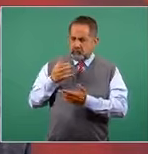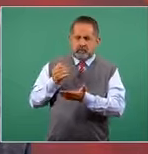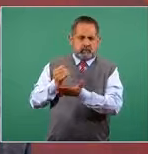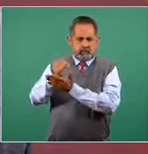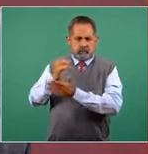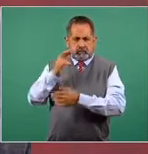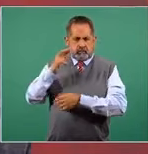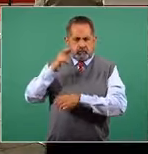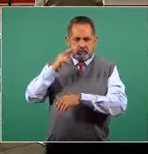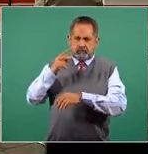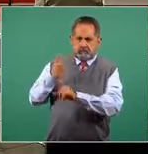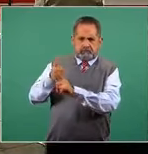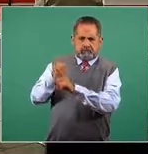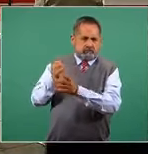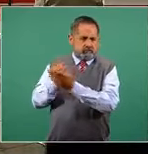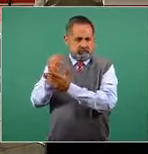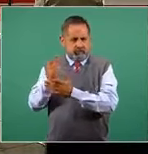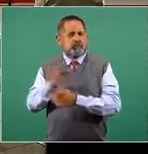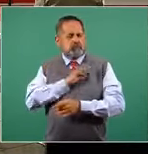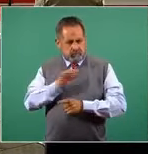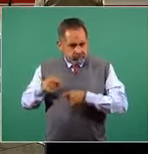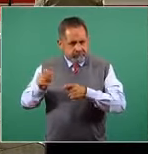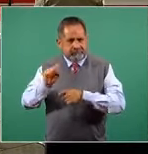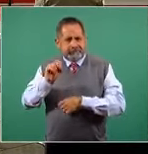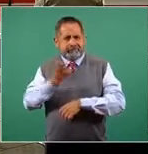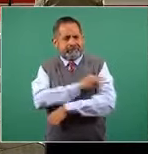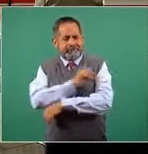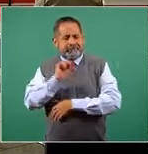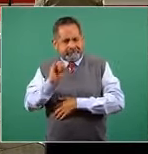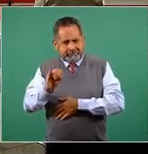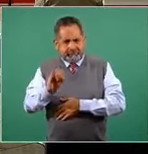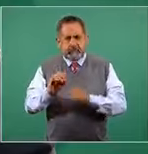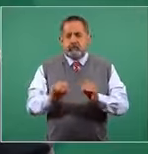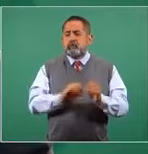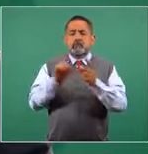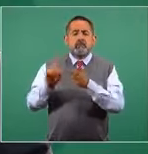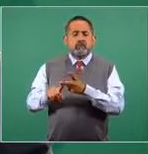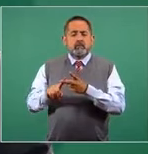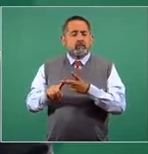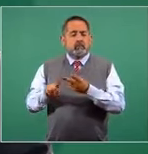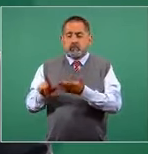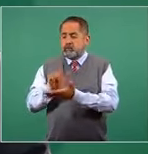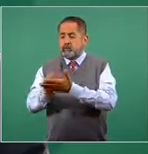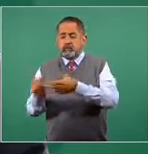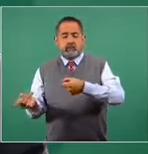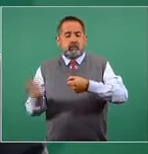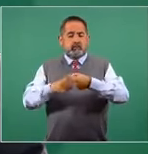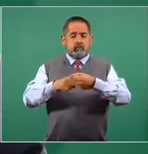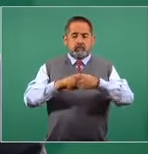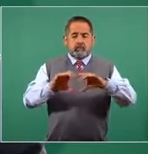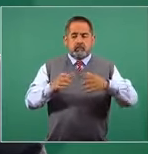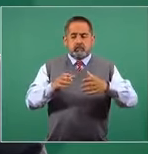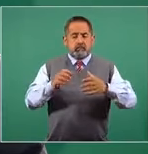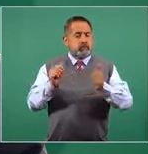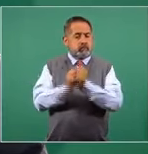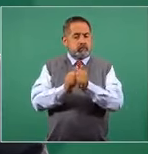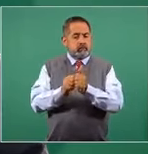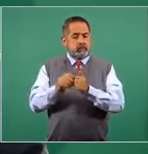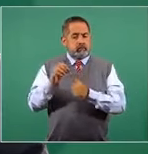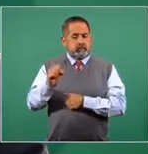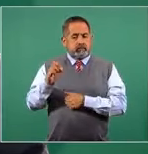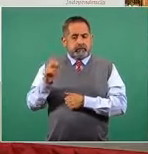términos legales, o bien aquellas que tienen por ley que estar registradas con la Secretaría